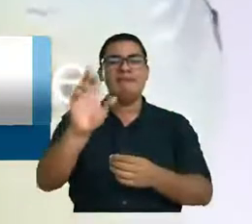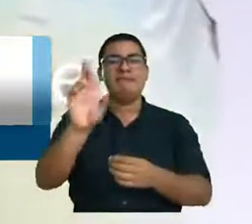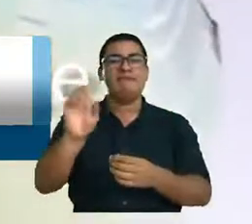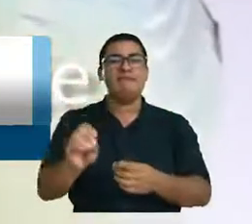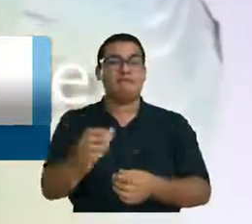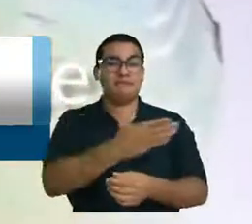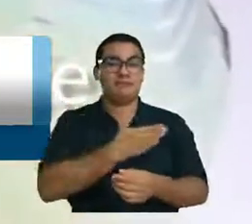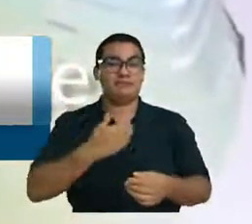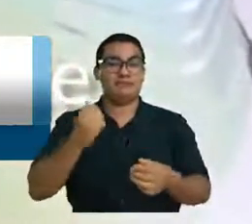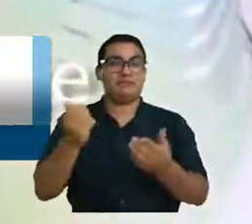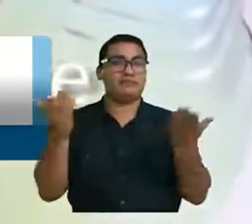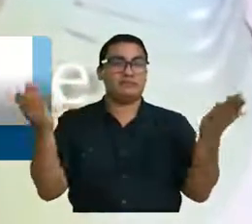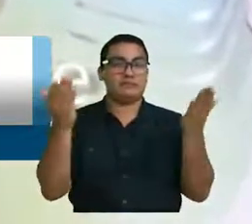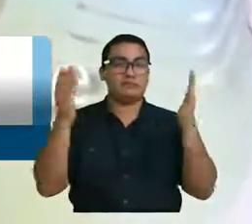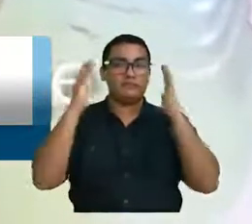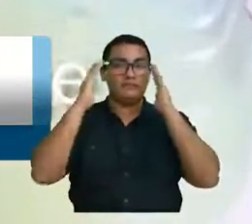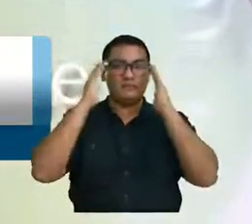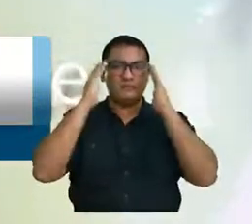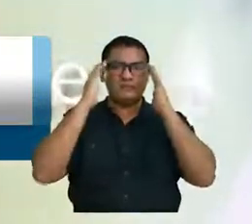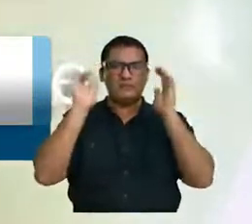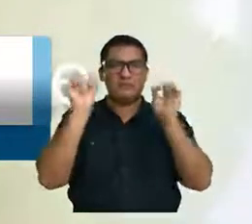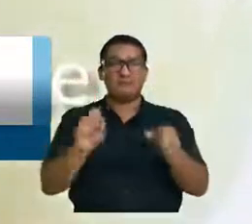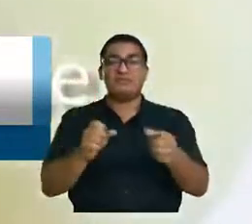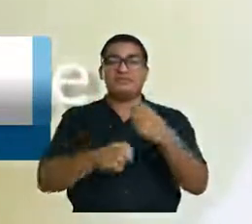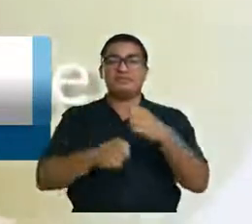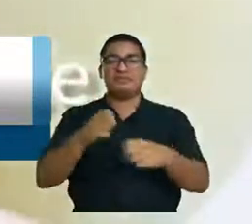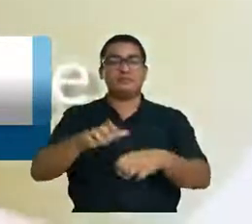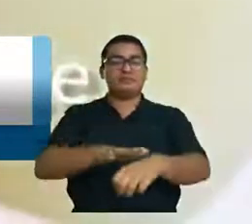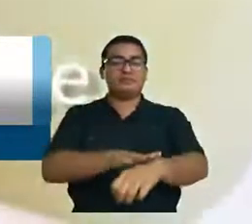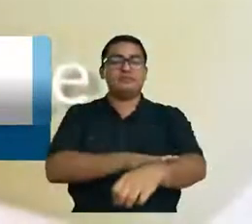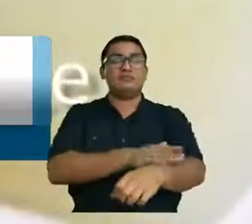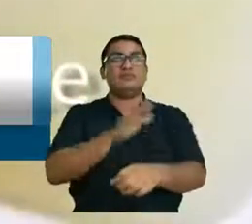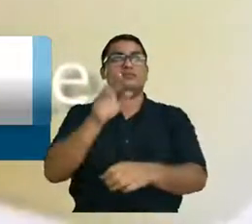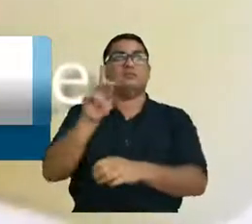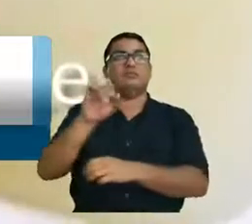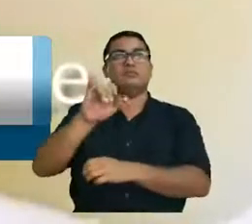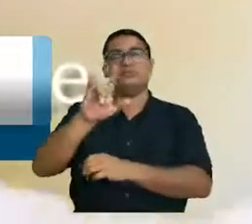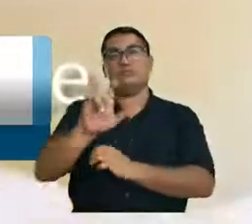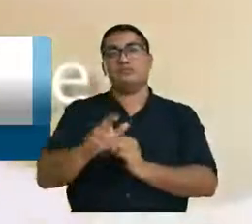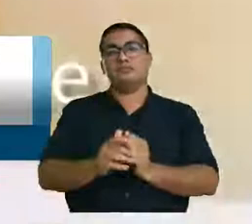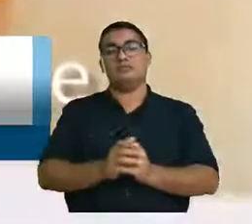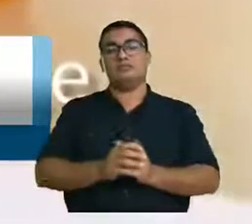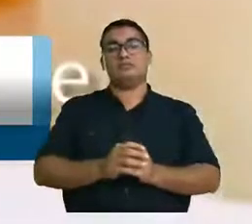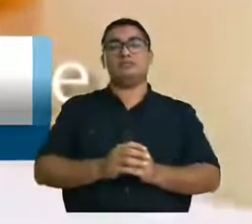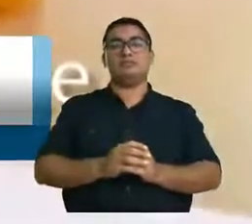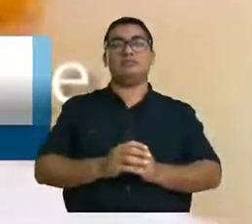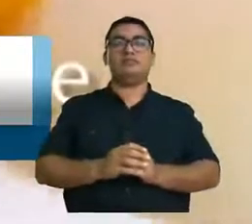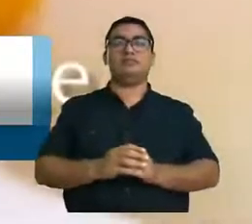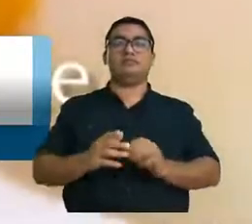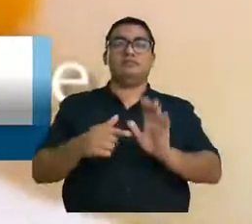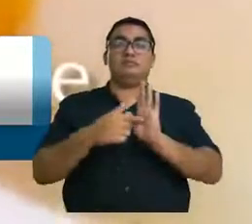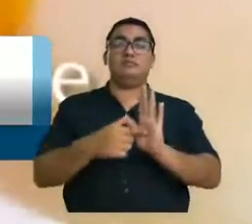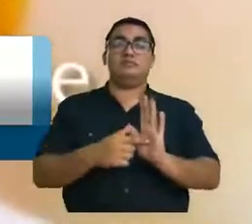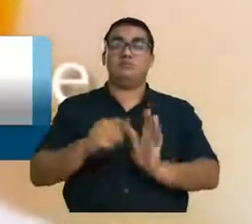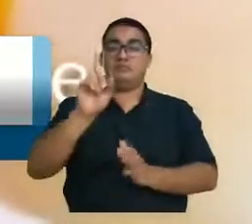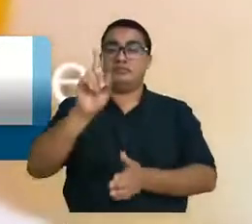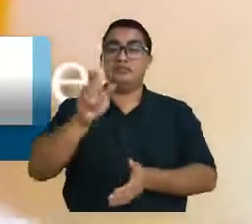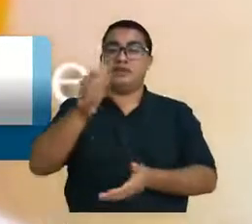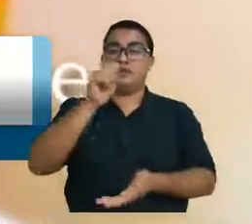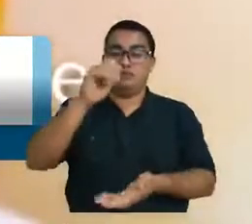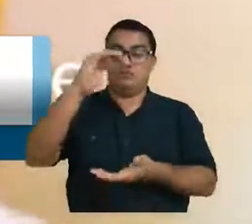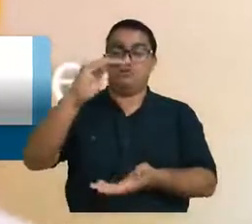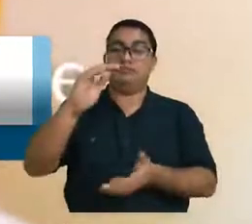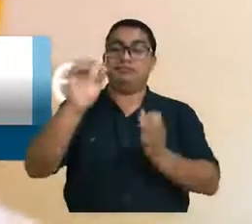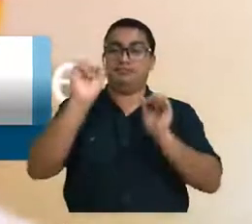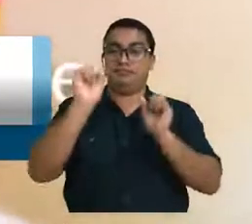es mejor, y ahí viene el daño en la piel, que exacto, es el tema del día de entonces, hoy. Por ejemplo, usted dice que en un litro de agua nosotros